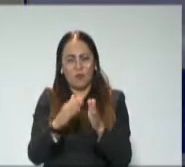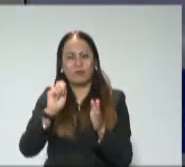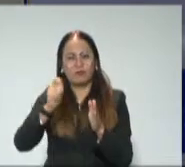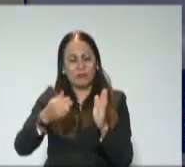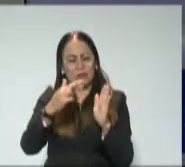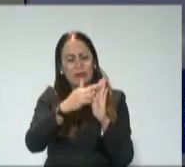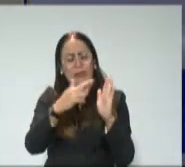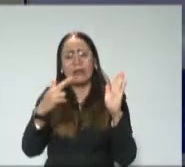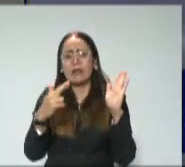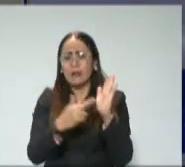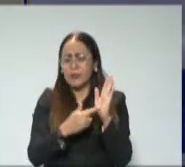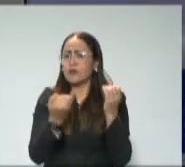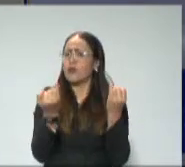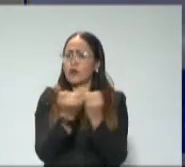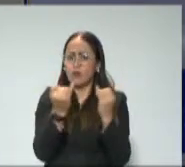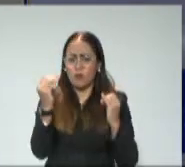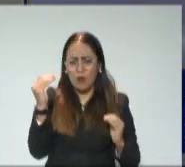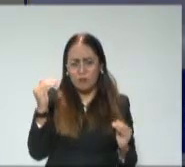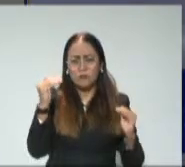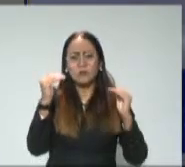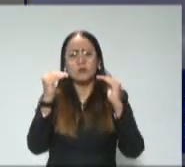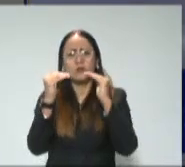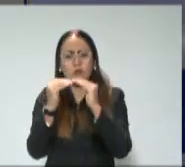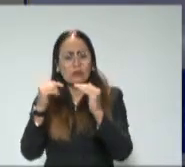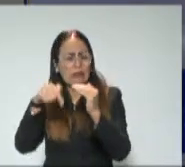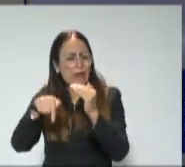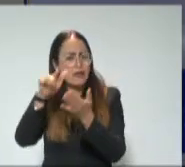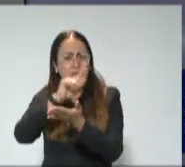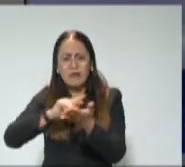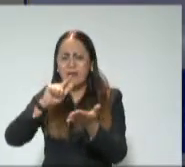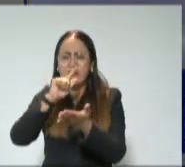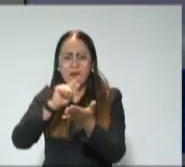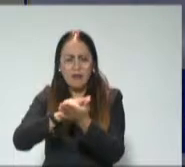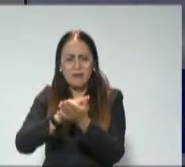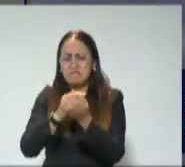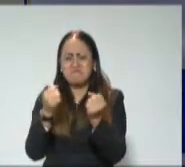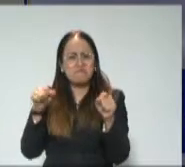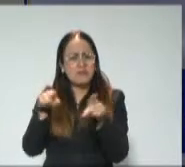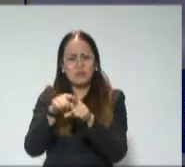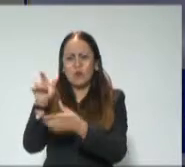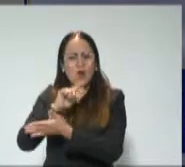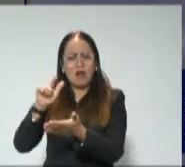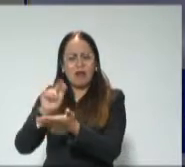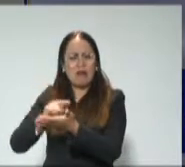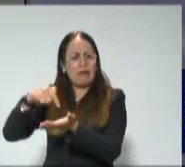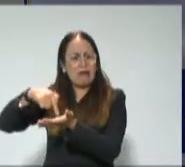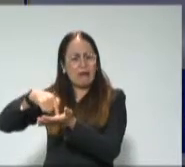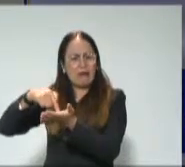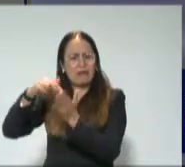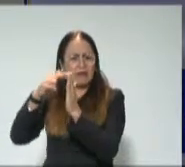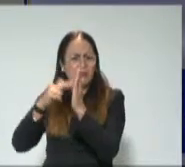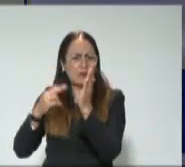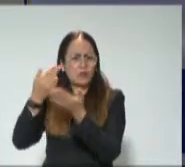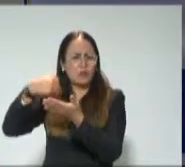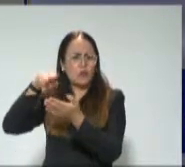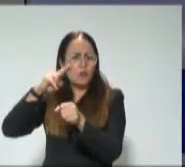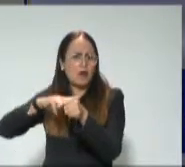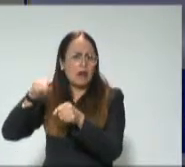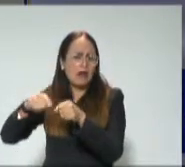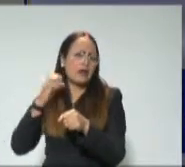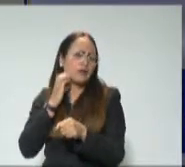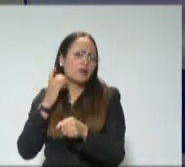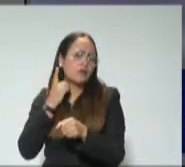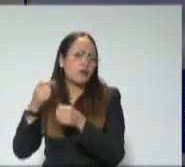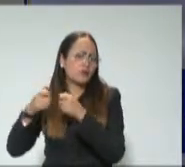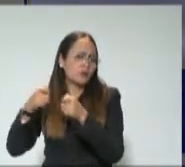tiene el mismo nivel legal que nuestro reglamento ordinario que rige a la cámara de